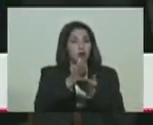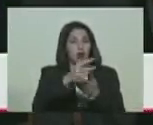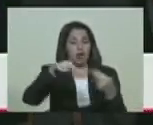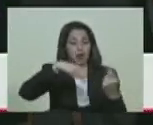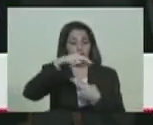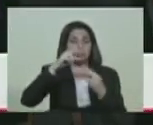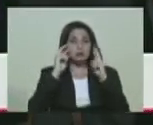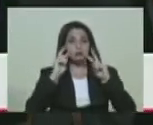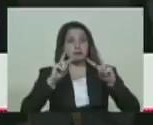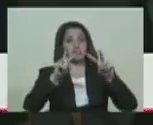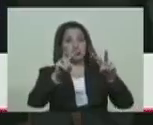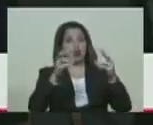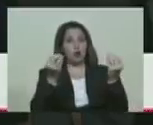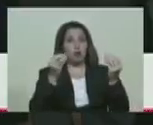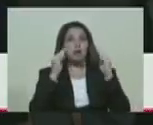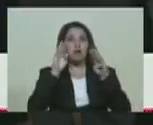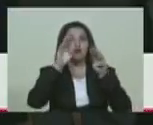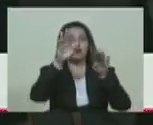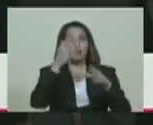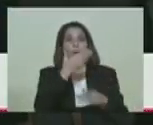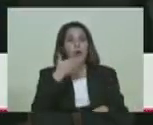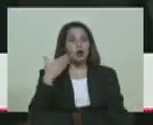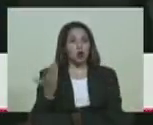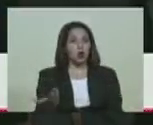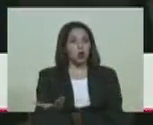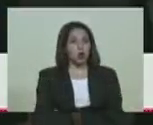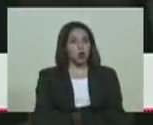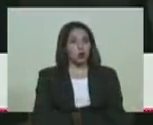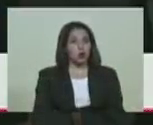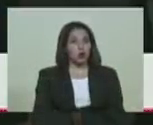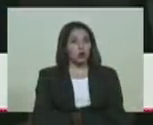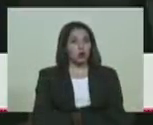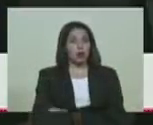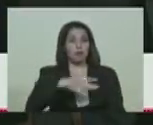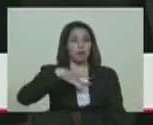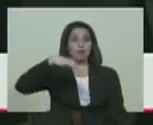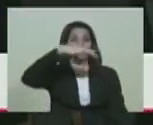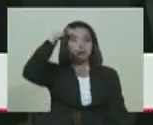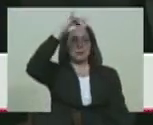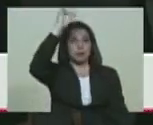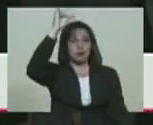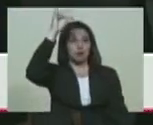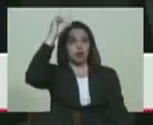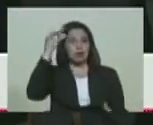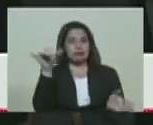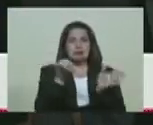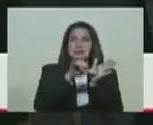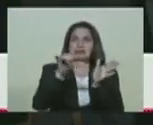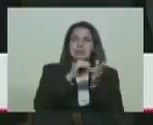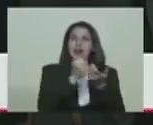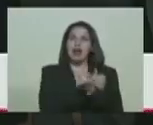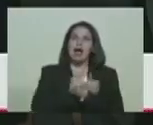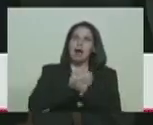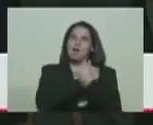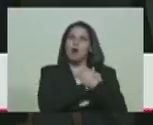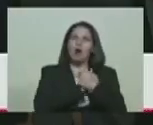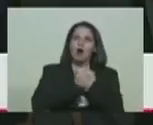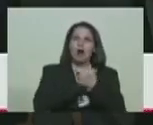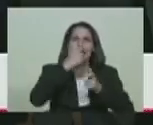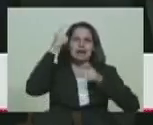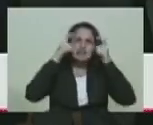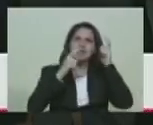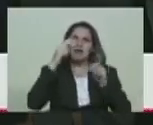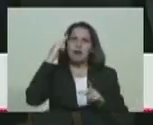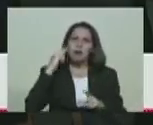una visión colectiva, con una espiritualidad que nos hace acercarnos desde el amor a Chávez, a Bolívar, a la